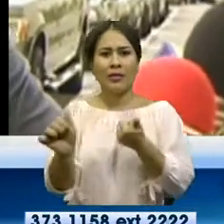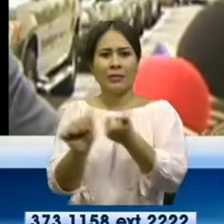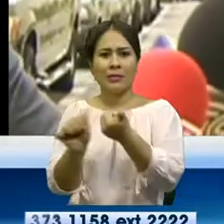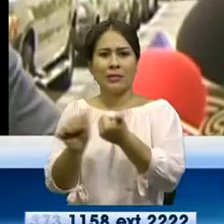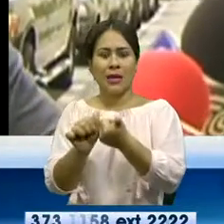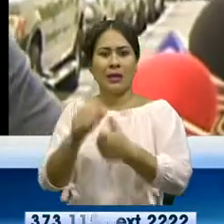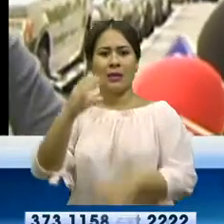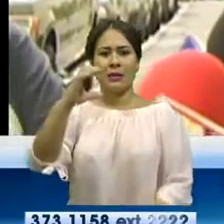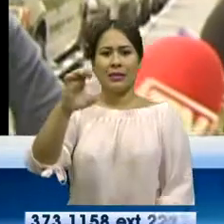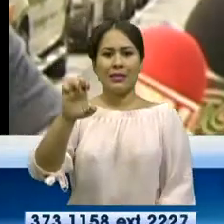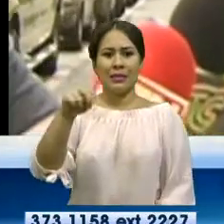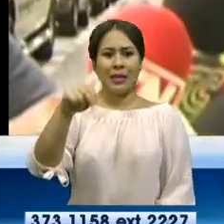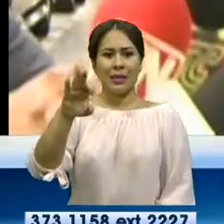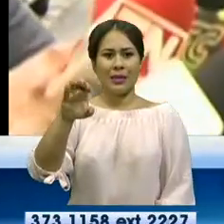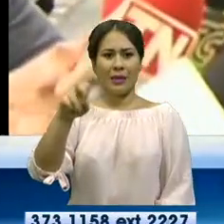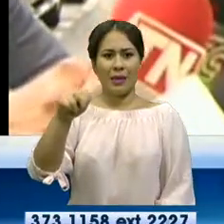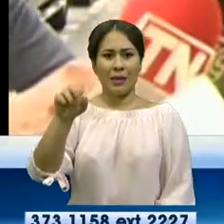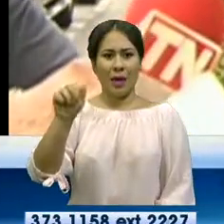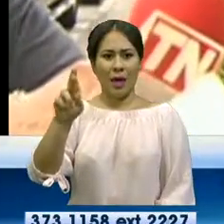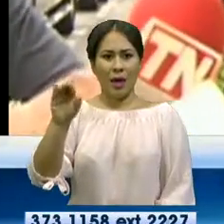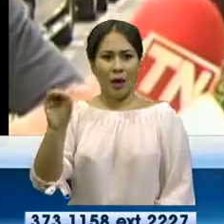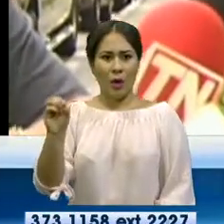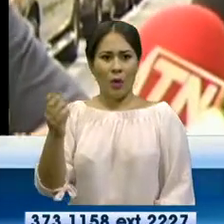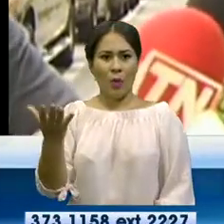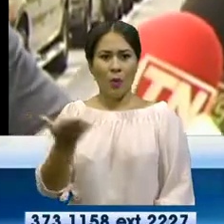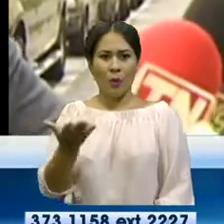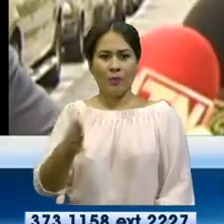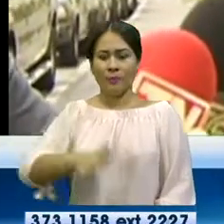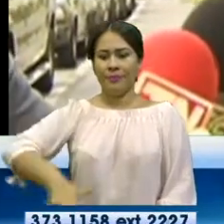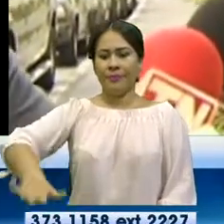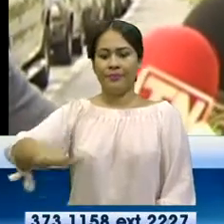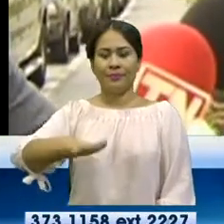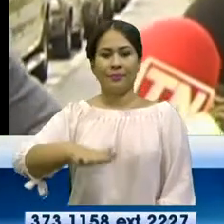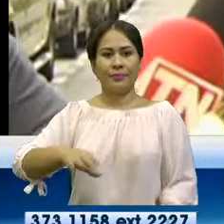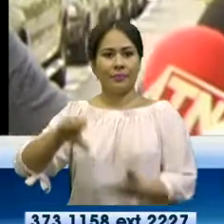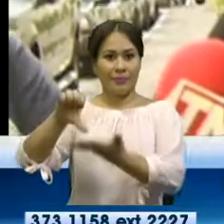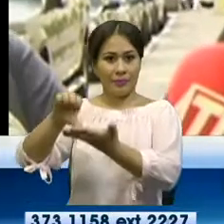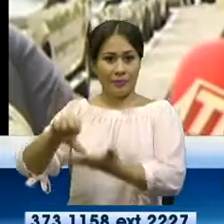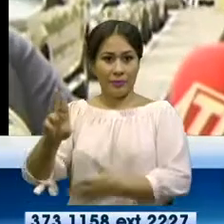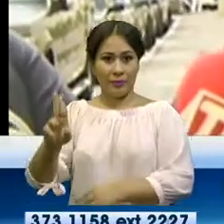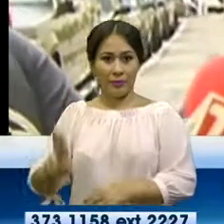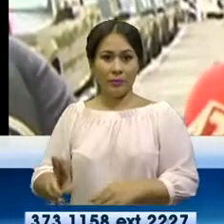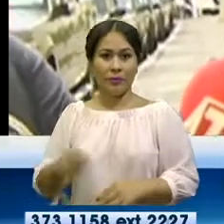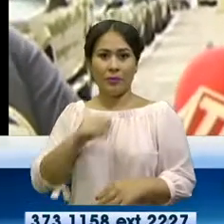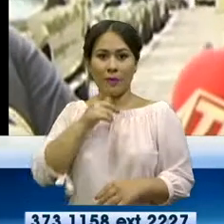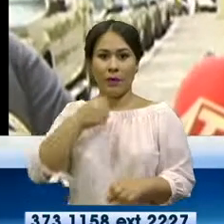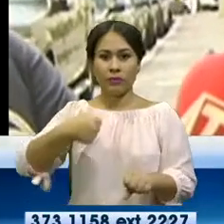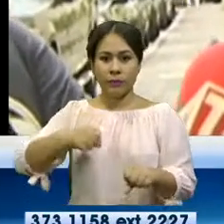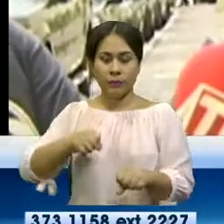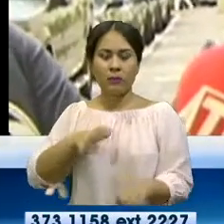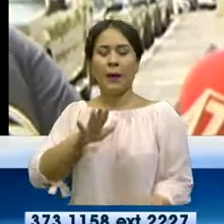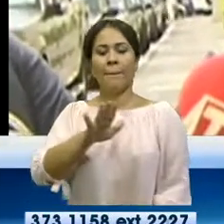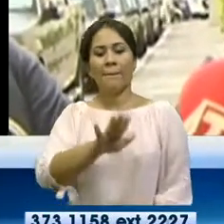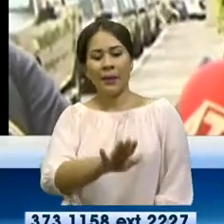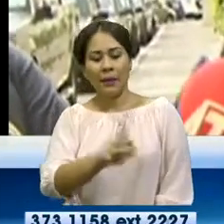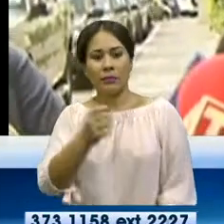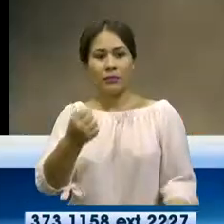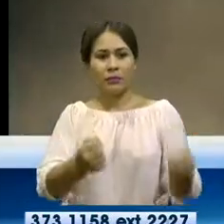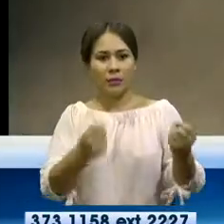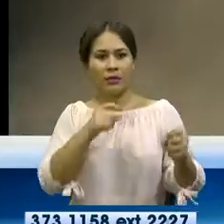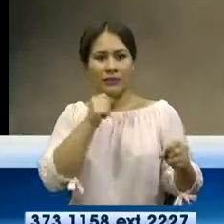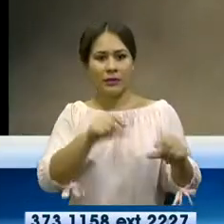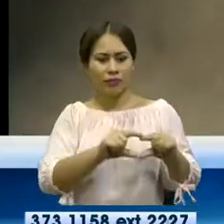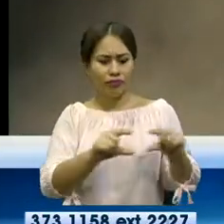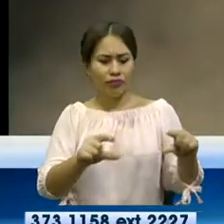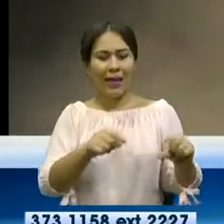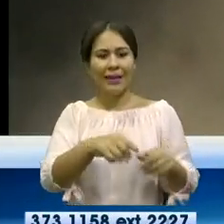de la Chimborazo y Azuay. Los compañeros motorizados hacen parar la marcha de un vehículo Hyundai color